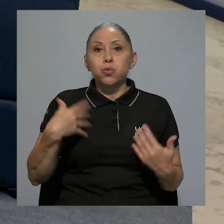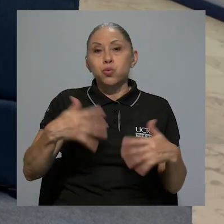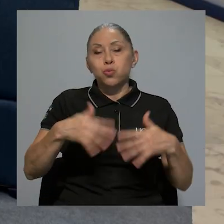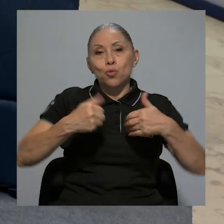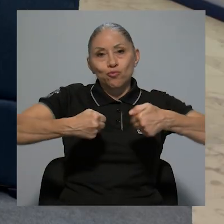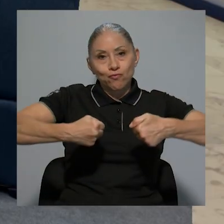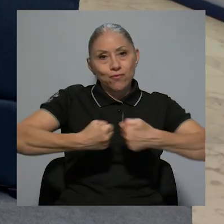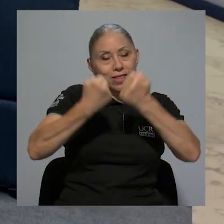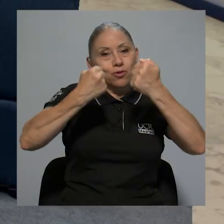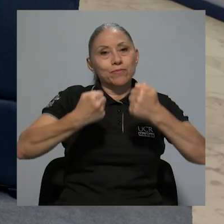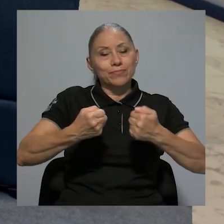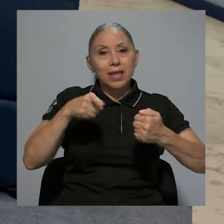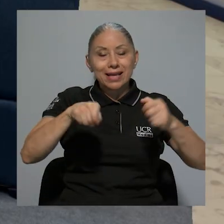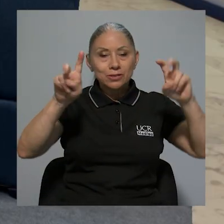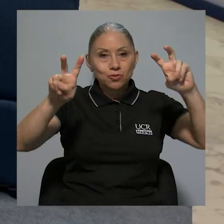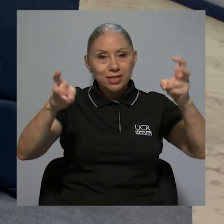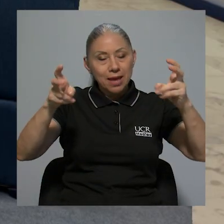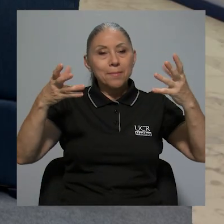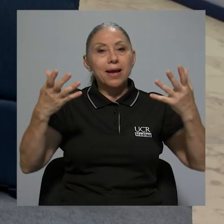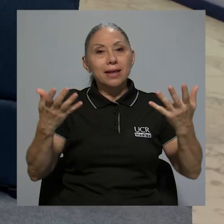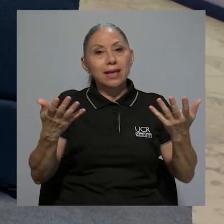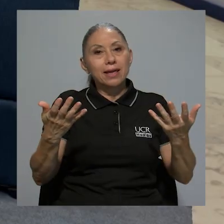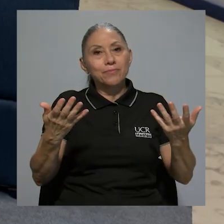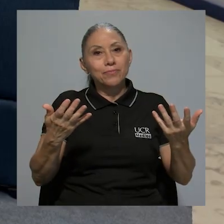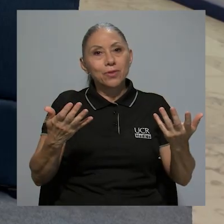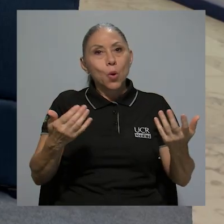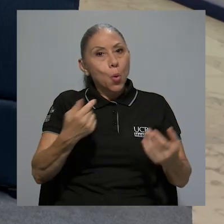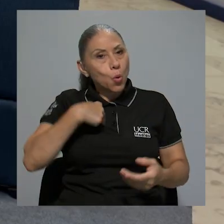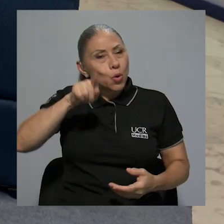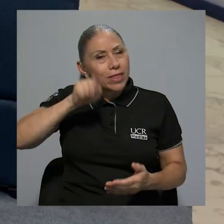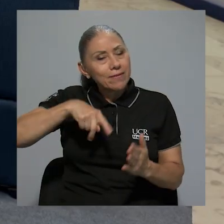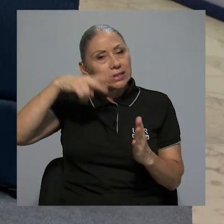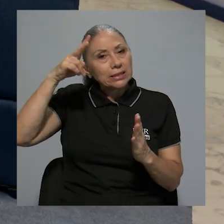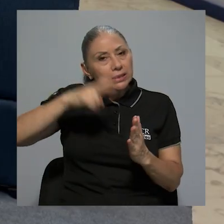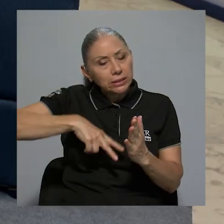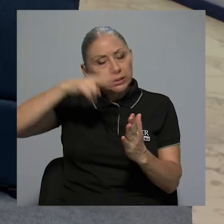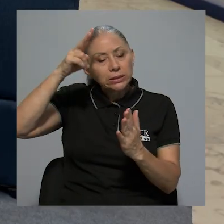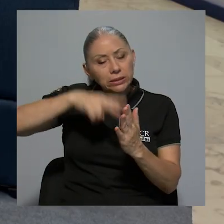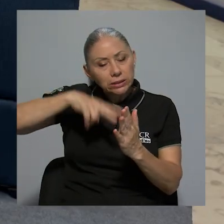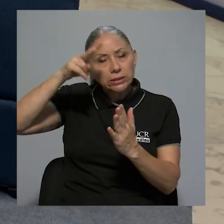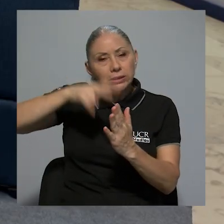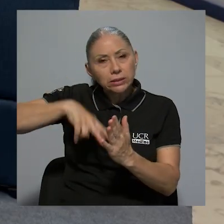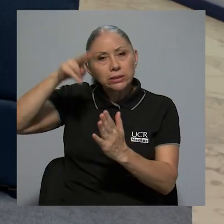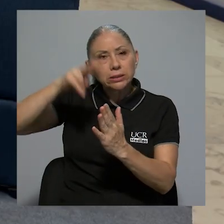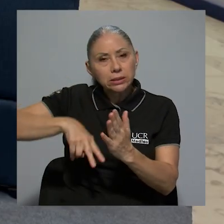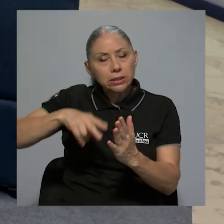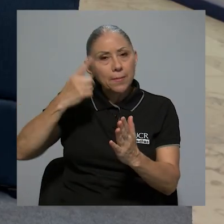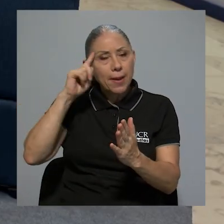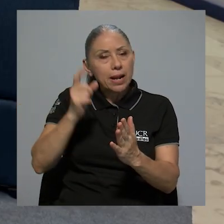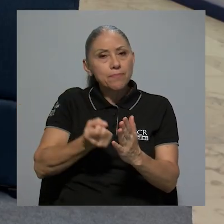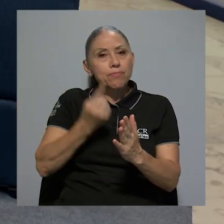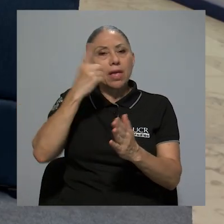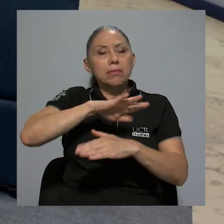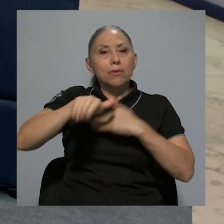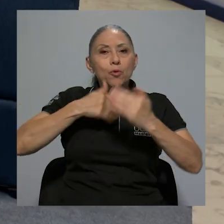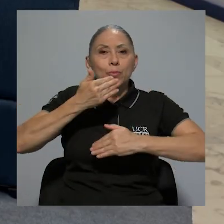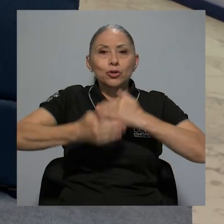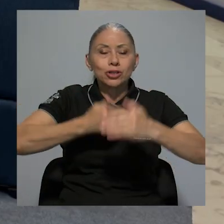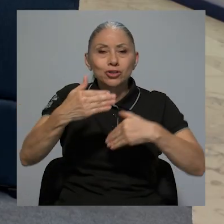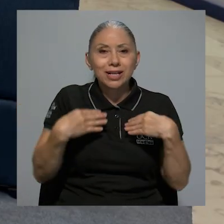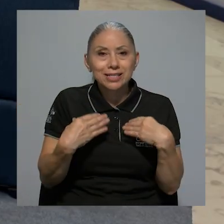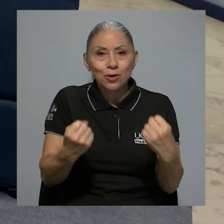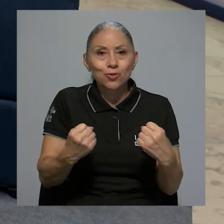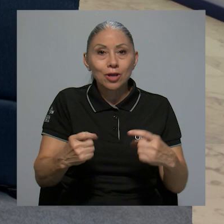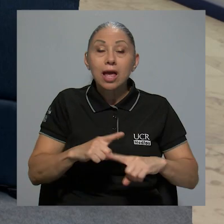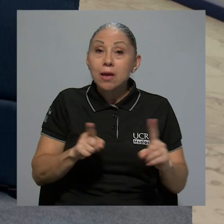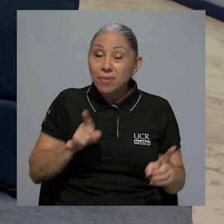un reto, ¿verdad? Porque es un tema en el que uno tiene que leer mucho para justamente entender todos estos procesos de la